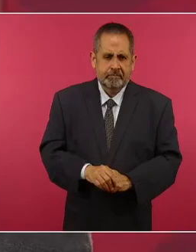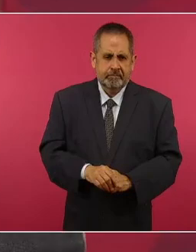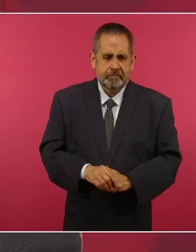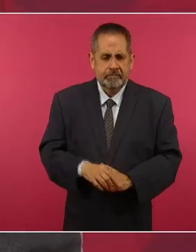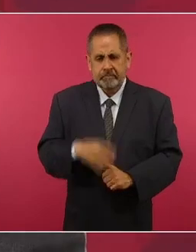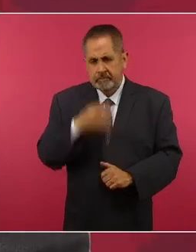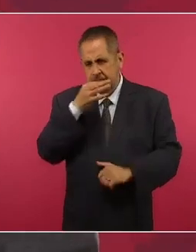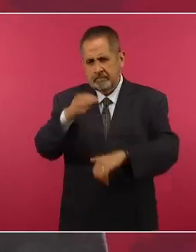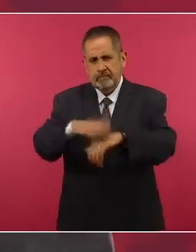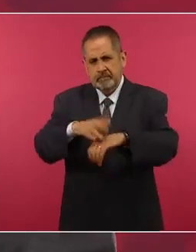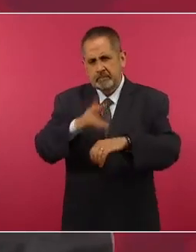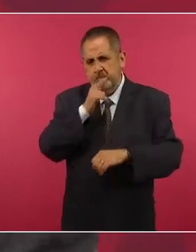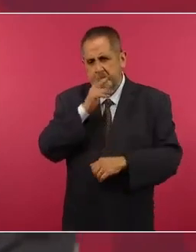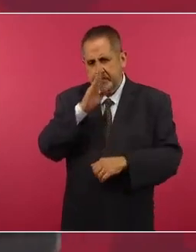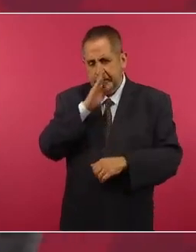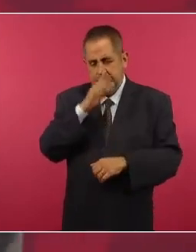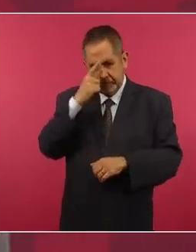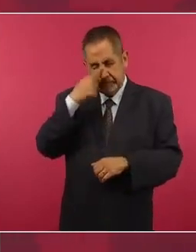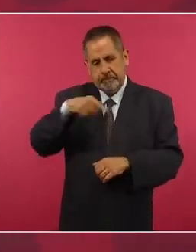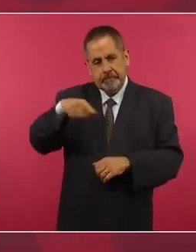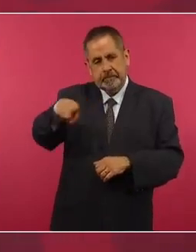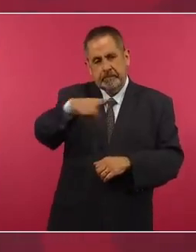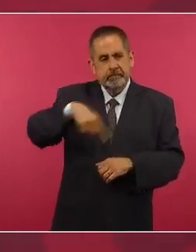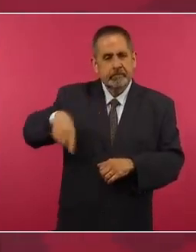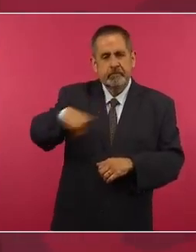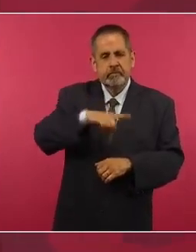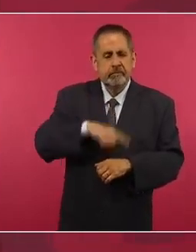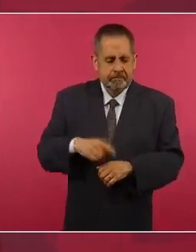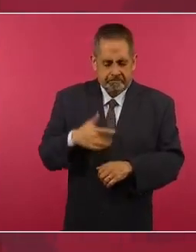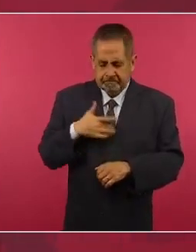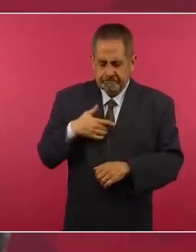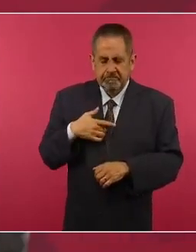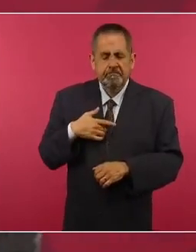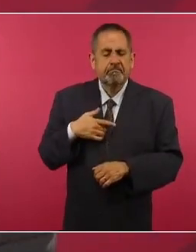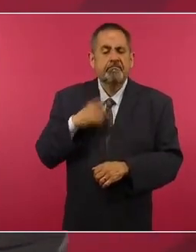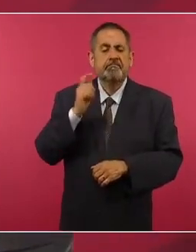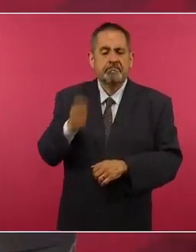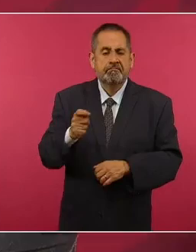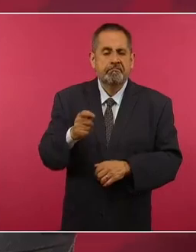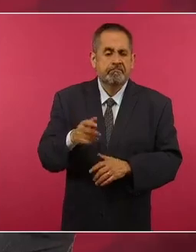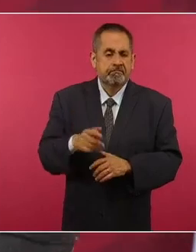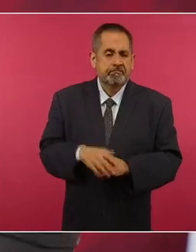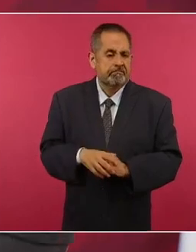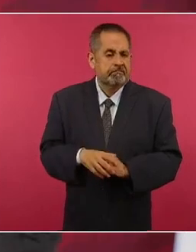Decirle a los padres que estamos actuando de conformidad